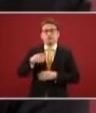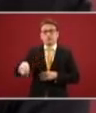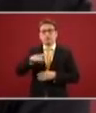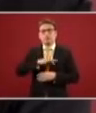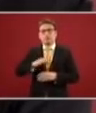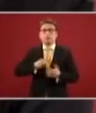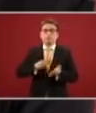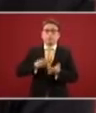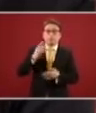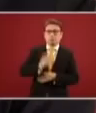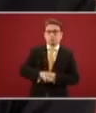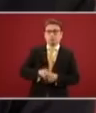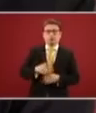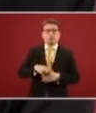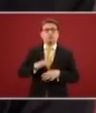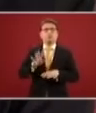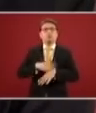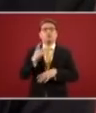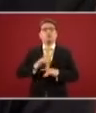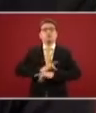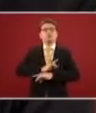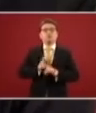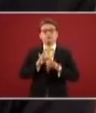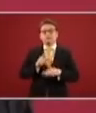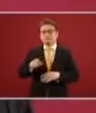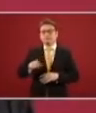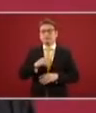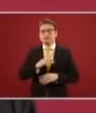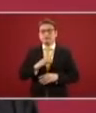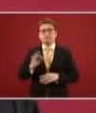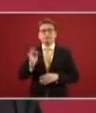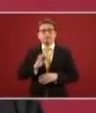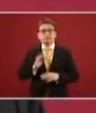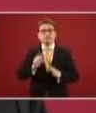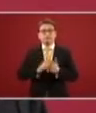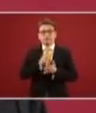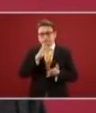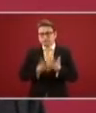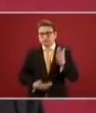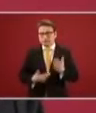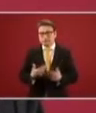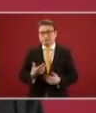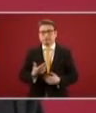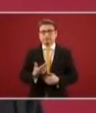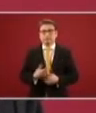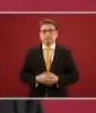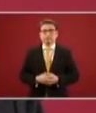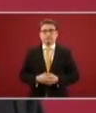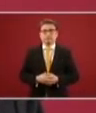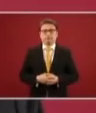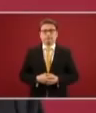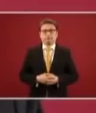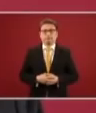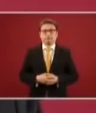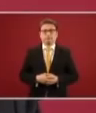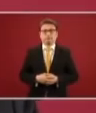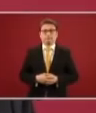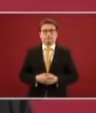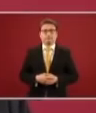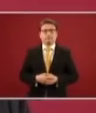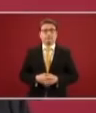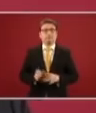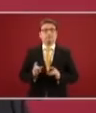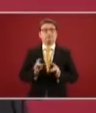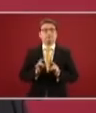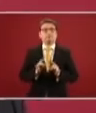revolución de 1910, las fallas de los gobiernos neoliberales, su campaña contra la corrupción. Y bueno,